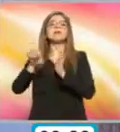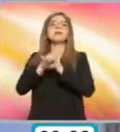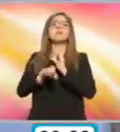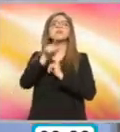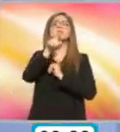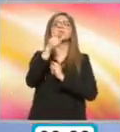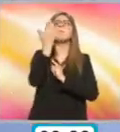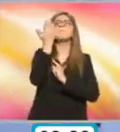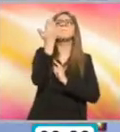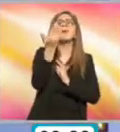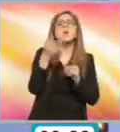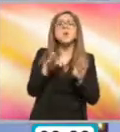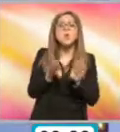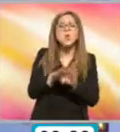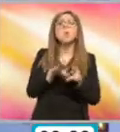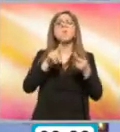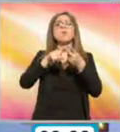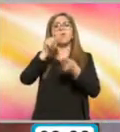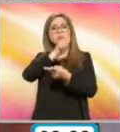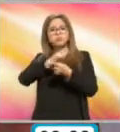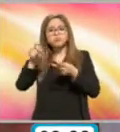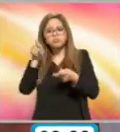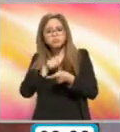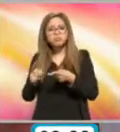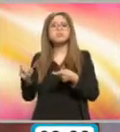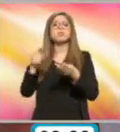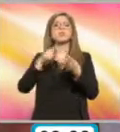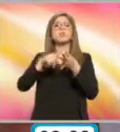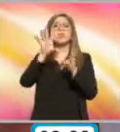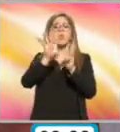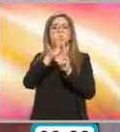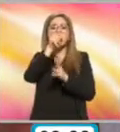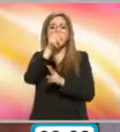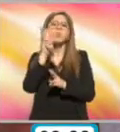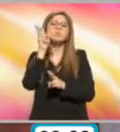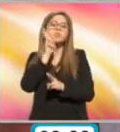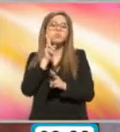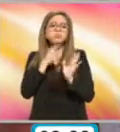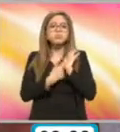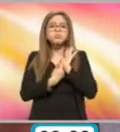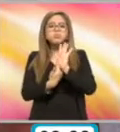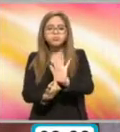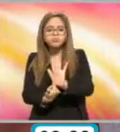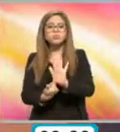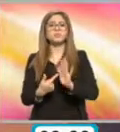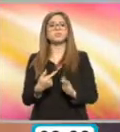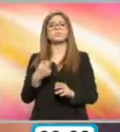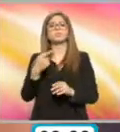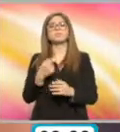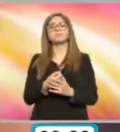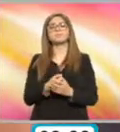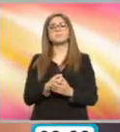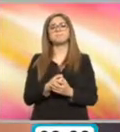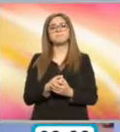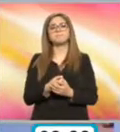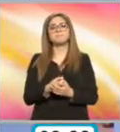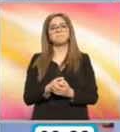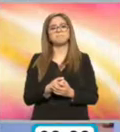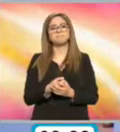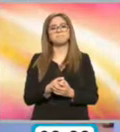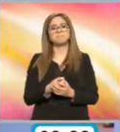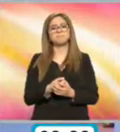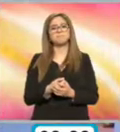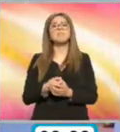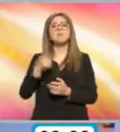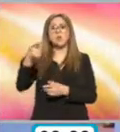juez, cómo se lo pides, cómo lo fundamentas, cartita Santa Claus. cómo lo pruebas. Todo totalmente administrativo, ¿no? ¿A quién lo estás,